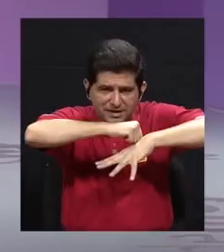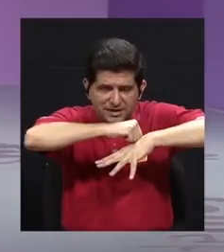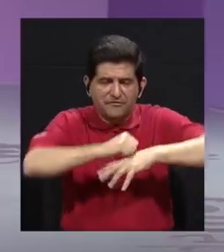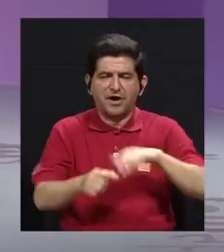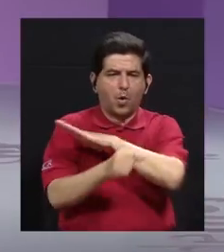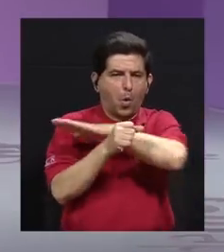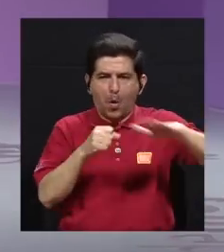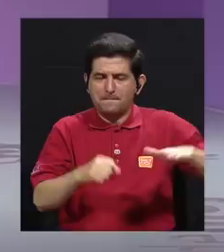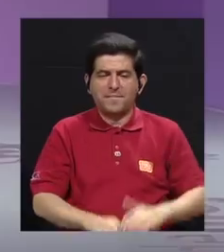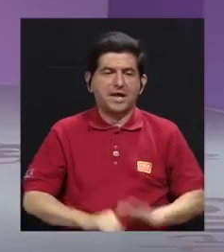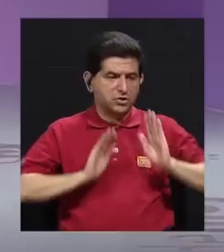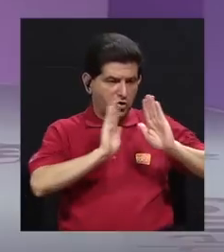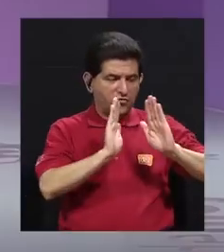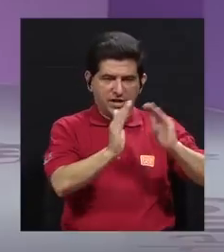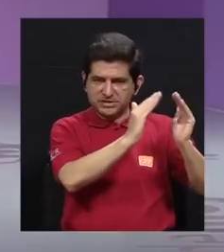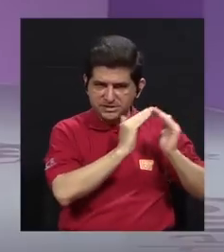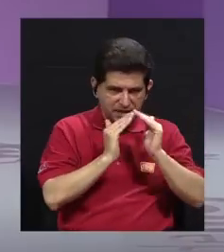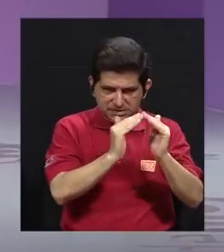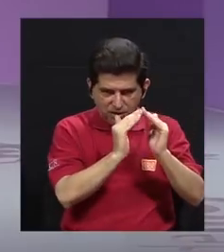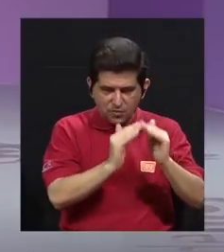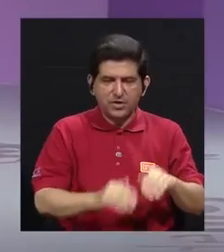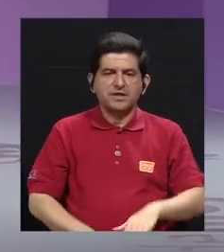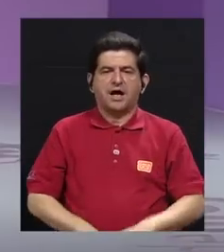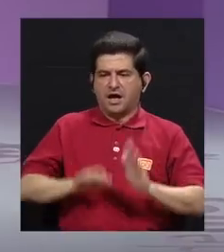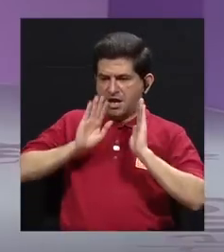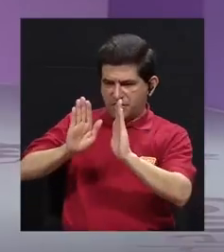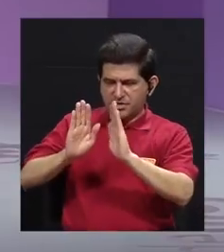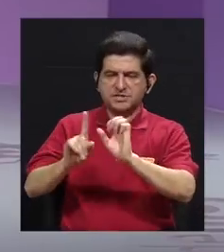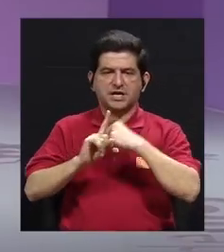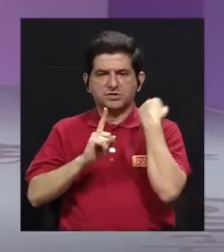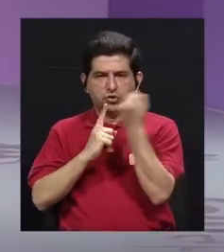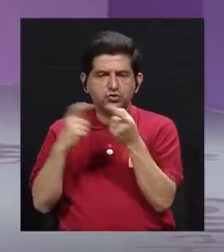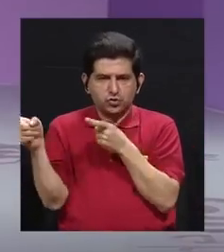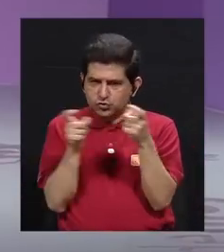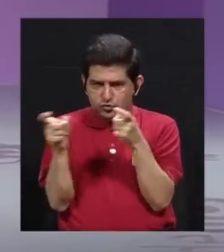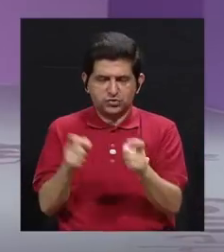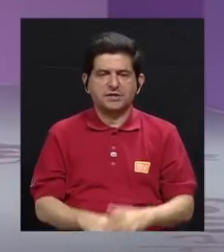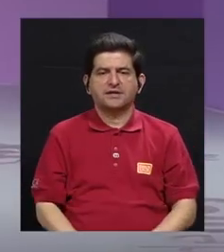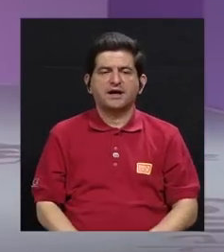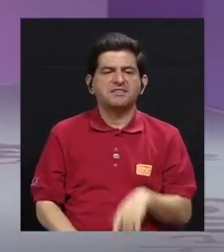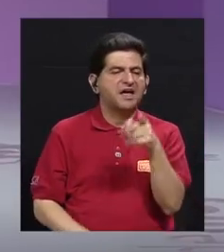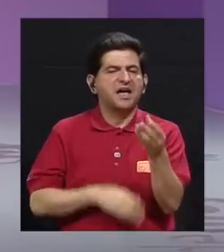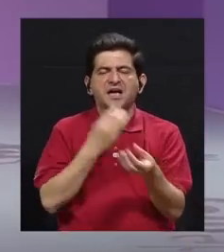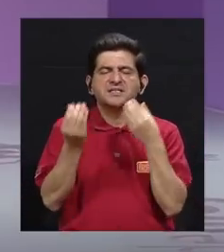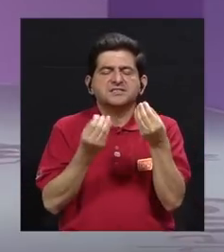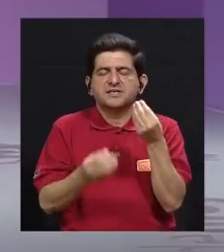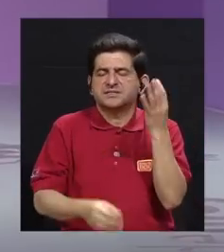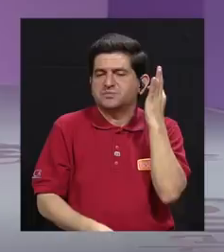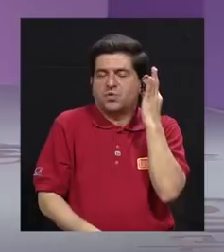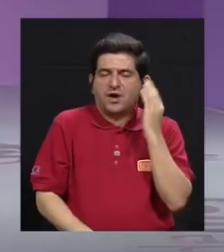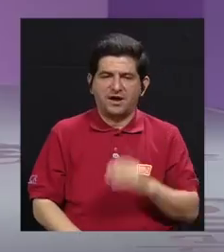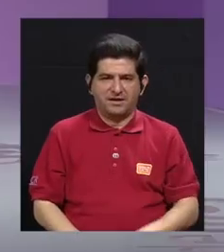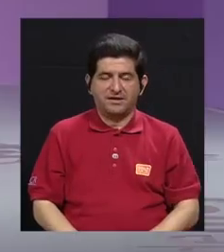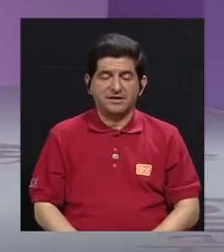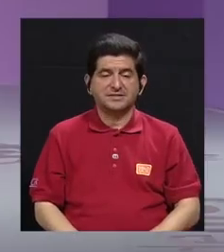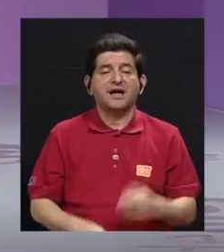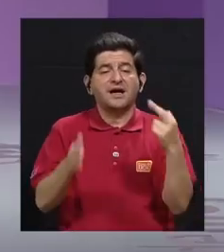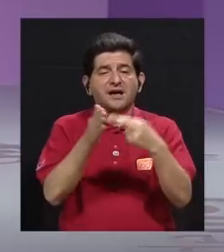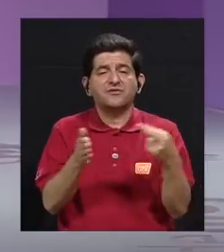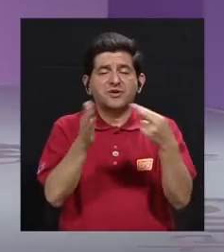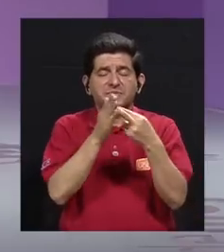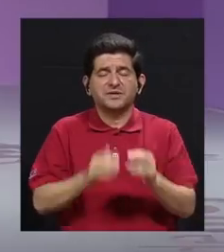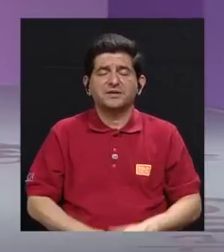por completo, porque rechazados por la comunidad y rechazados por la sociedad dominante. Y lo que han hecho estas mujeres